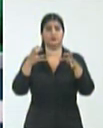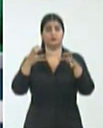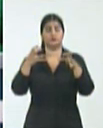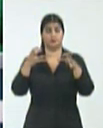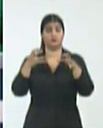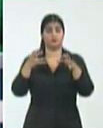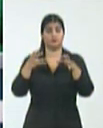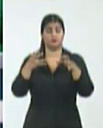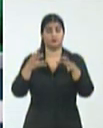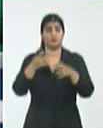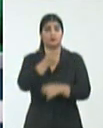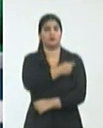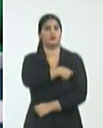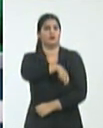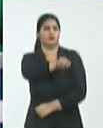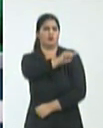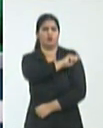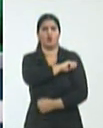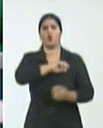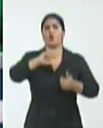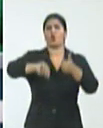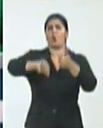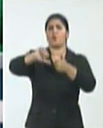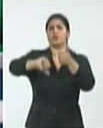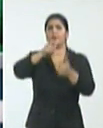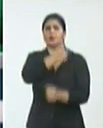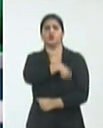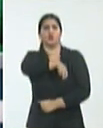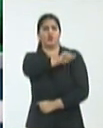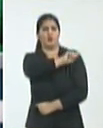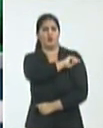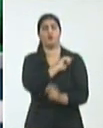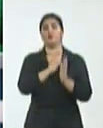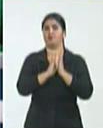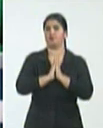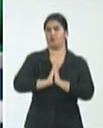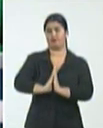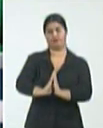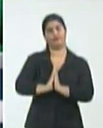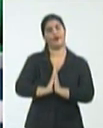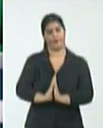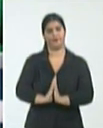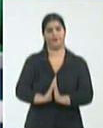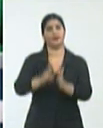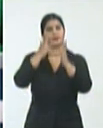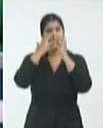la responsable de pediatría, que viene con frecuencia, una vez a la semana, ayer